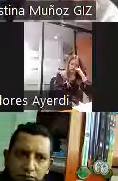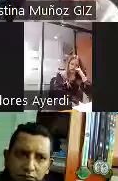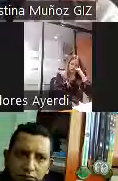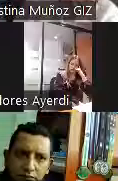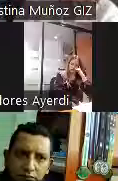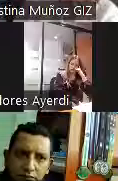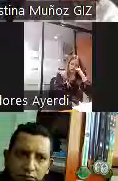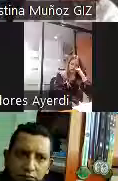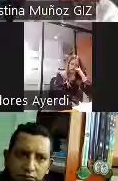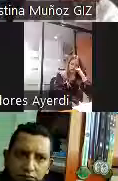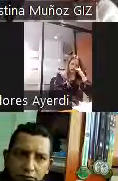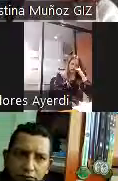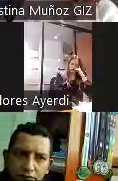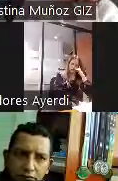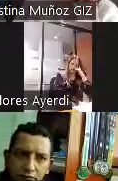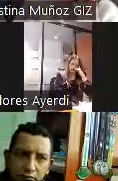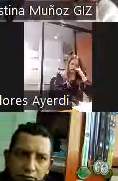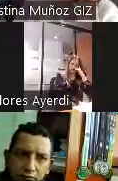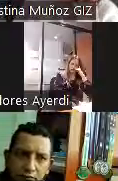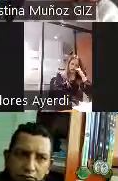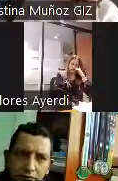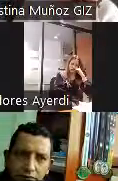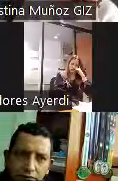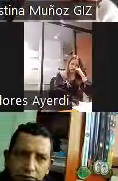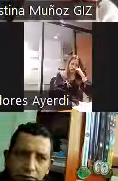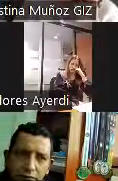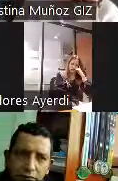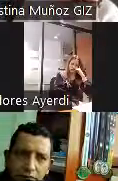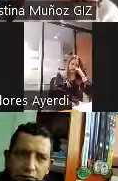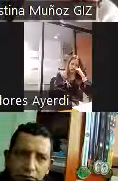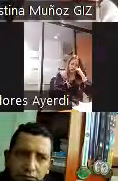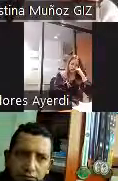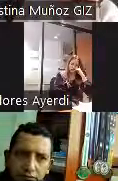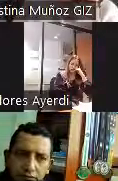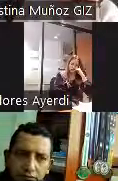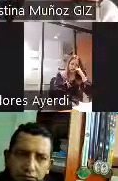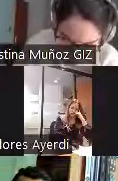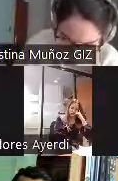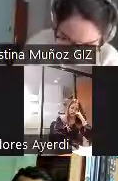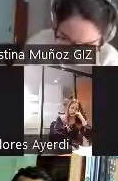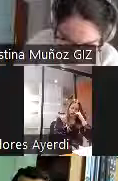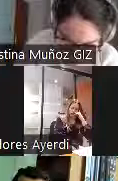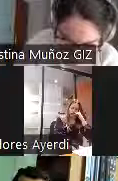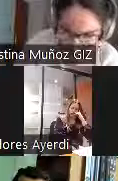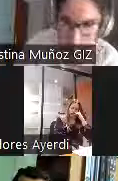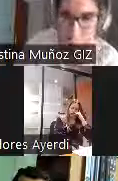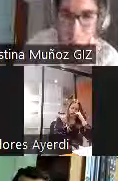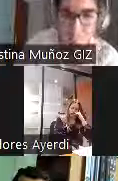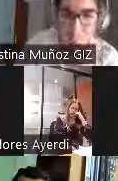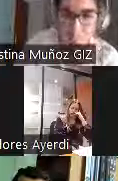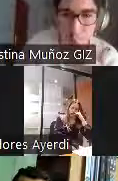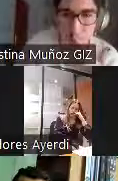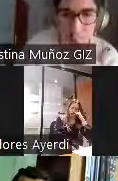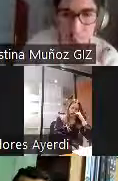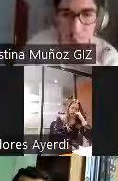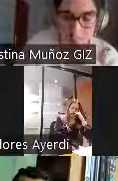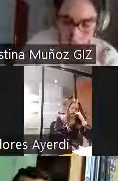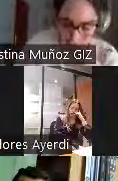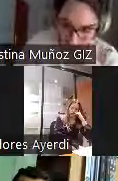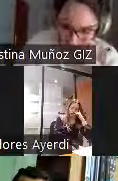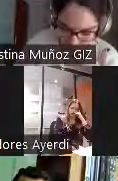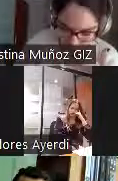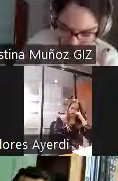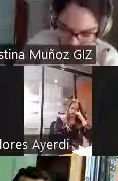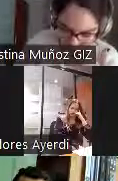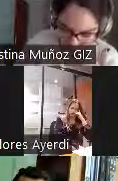Especialmente, él lo piensa para el conflicto macro, pero si yo lo quiero llevar a los conflictos micro, lo puedo usar tranquilamente. Entonces la pregunta